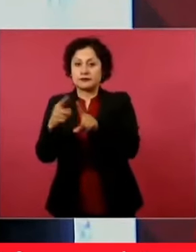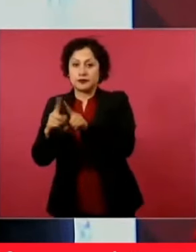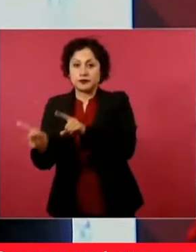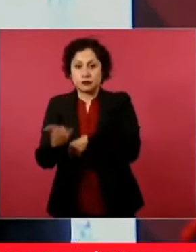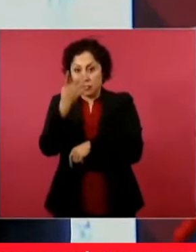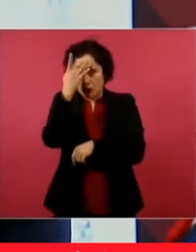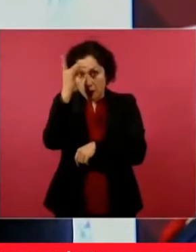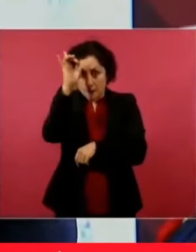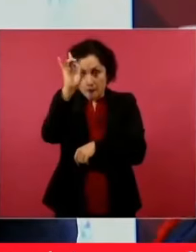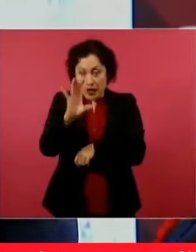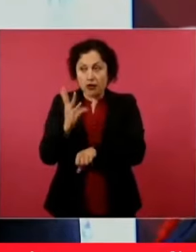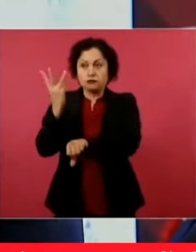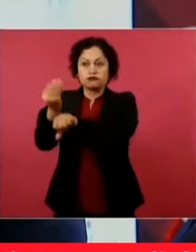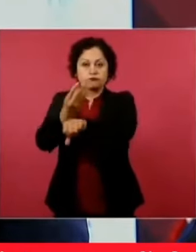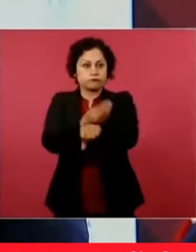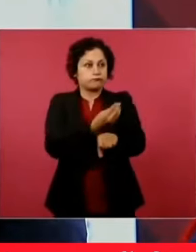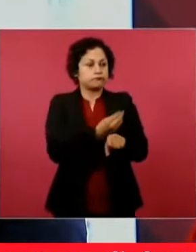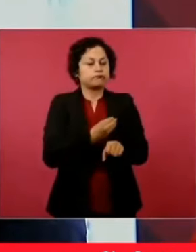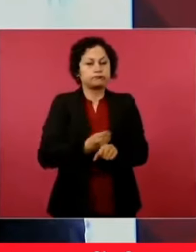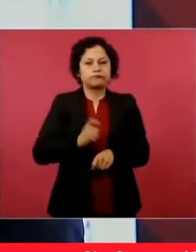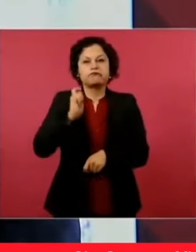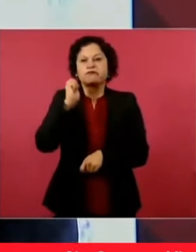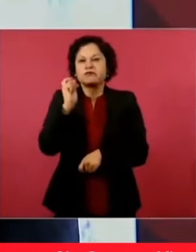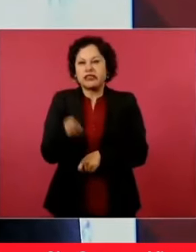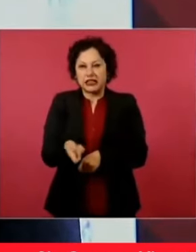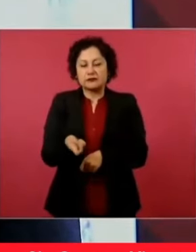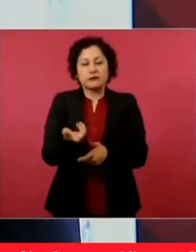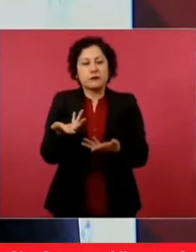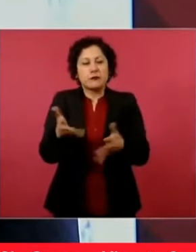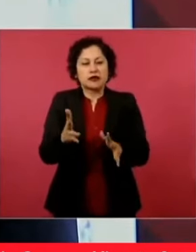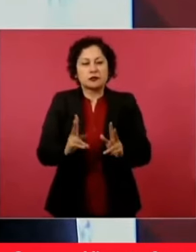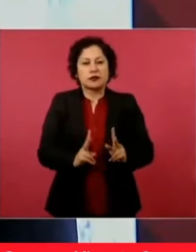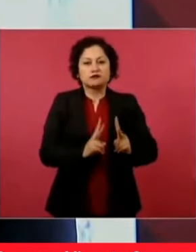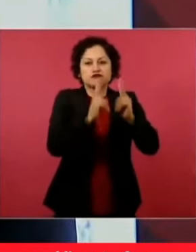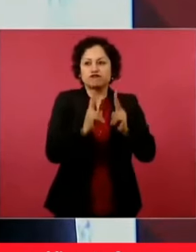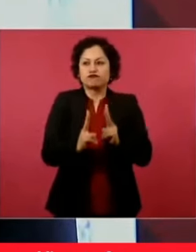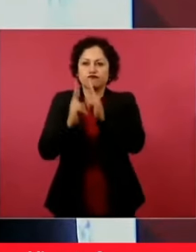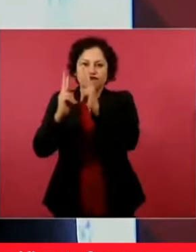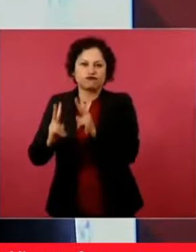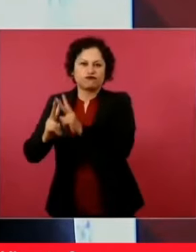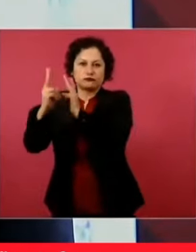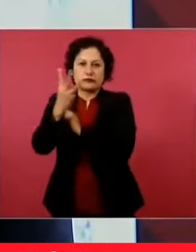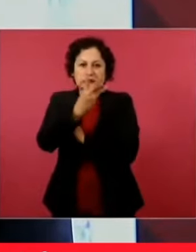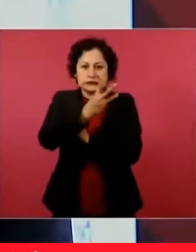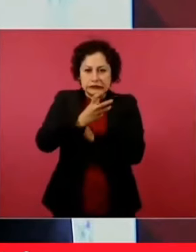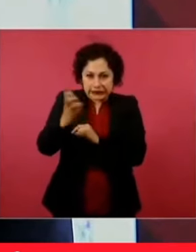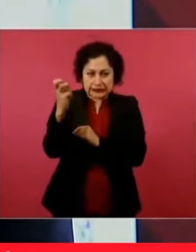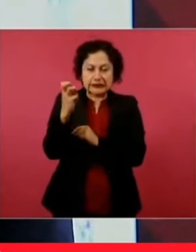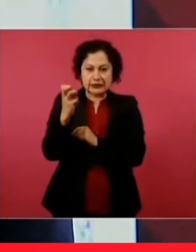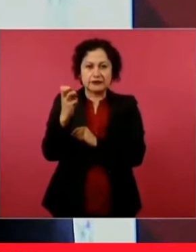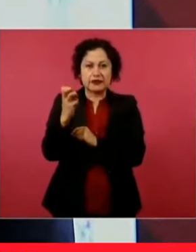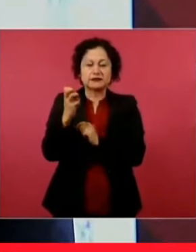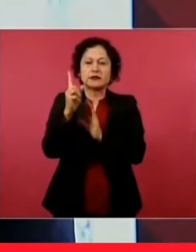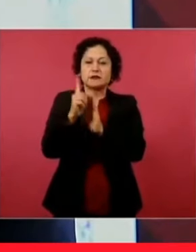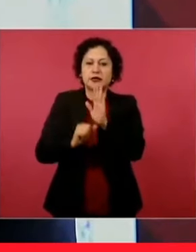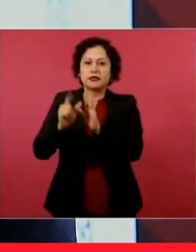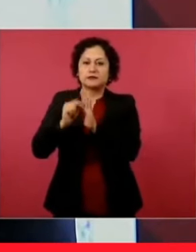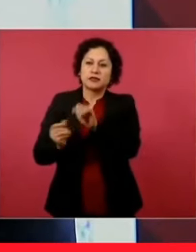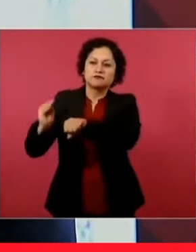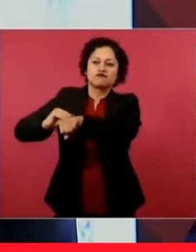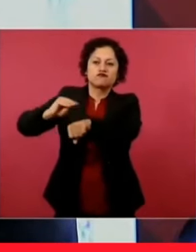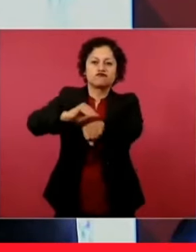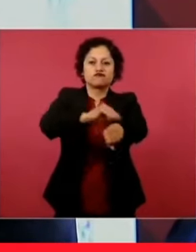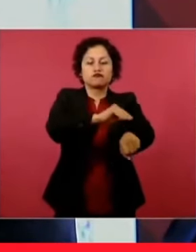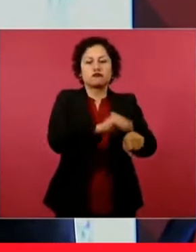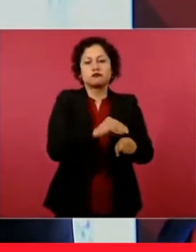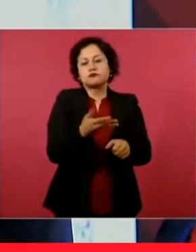implica poner operativas alrededor de 300 torres mensuales, es decir, 10 torres diarias de aquí hasta el final